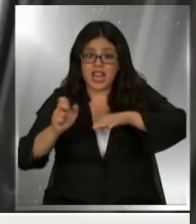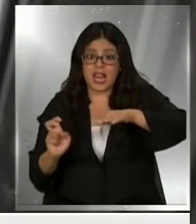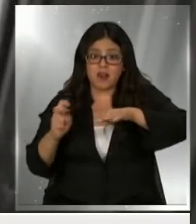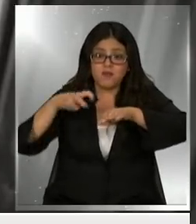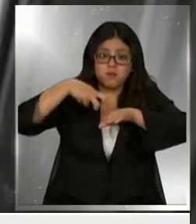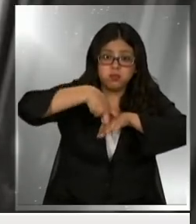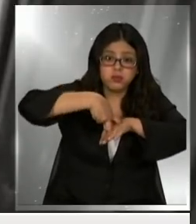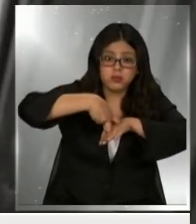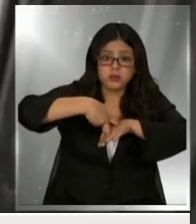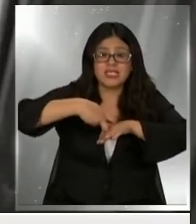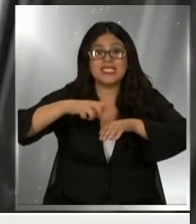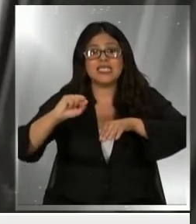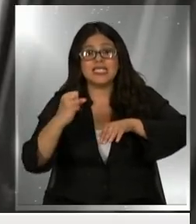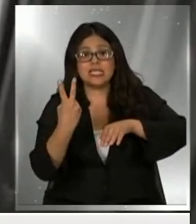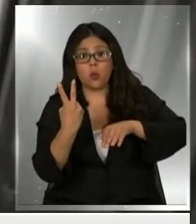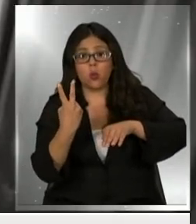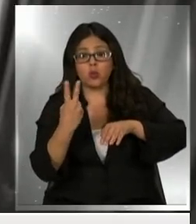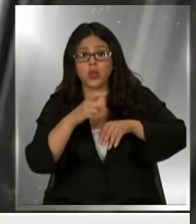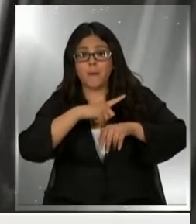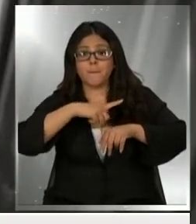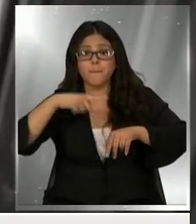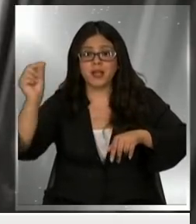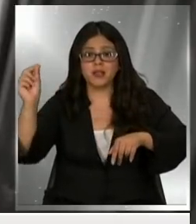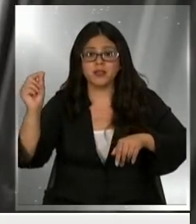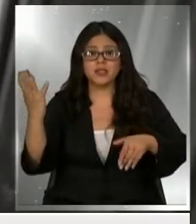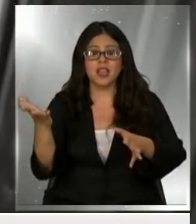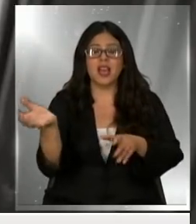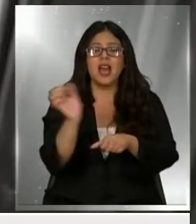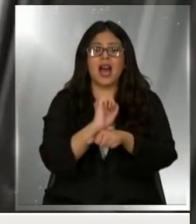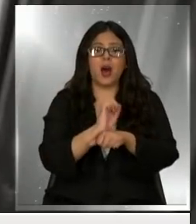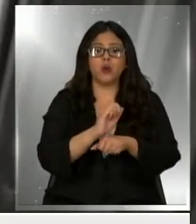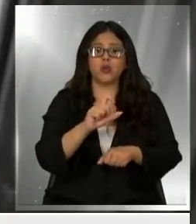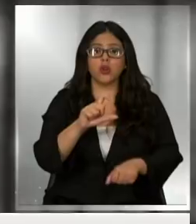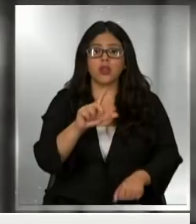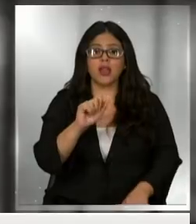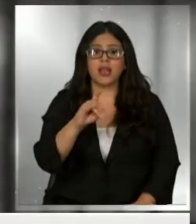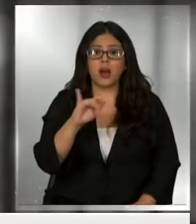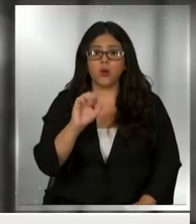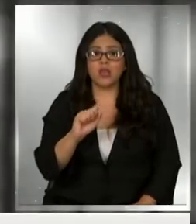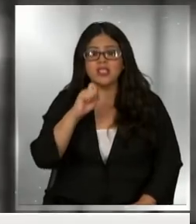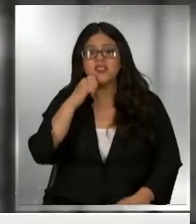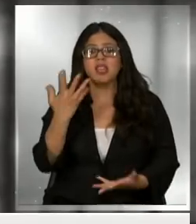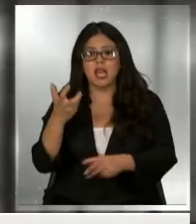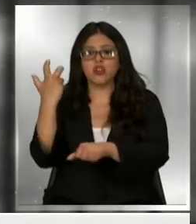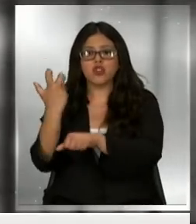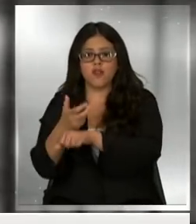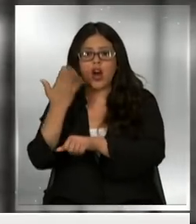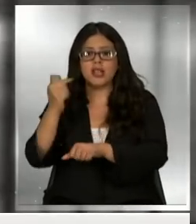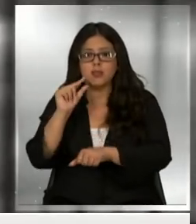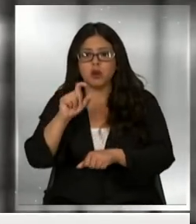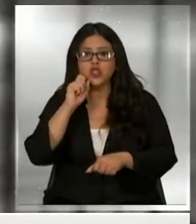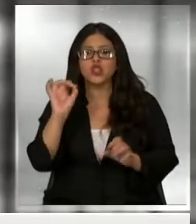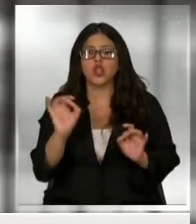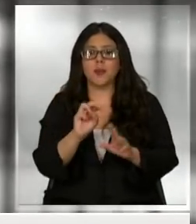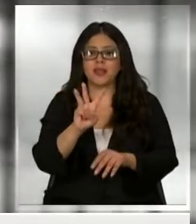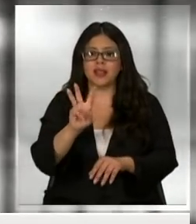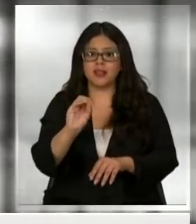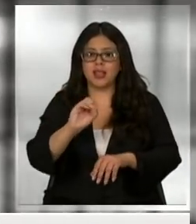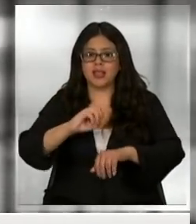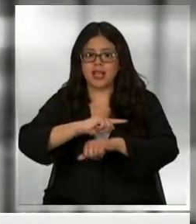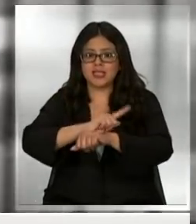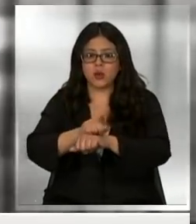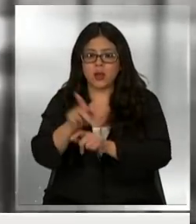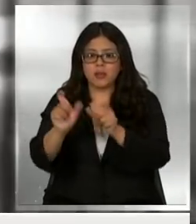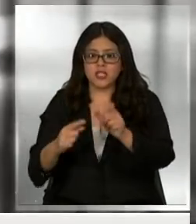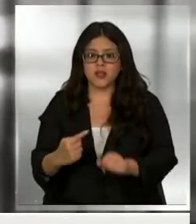en segundo plano pasa a toda velocidad el vehículo de Claudia, que acaba de ser robado. Fueron solo 30 segundos, para